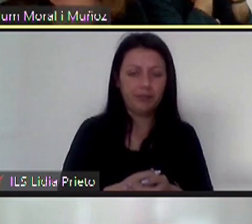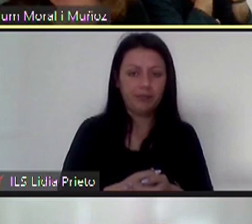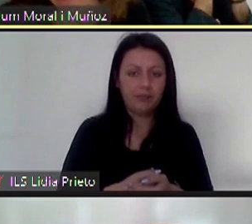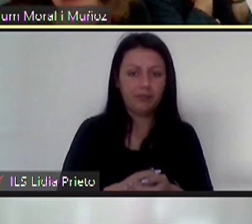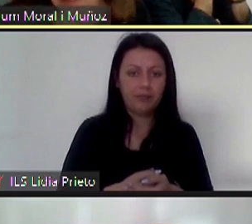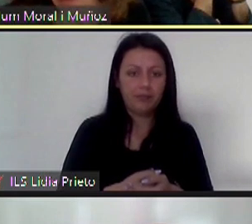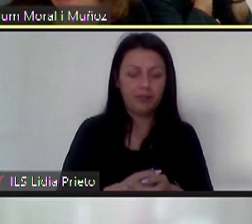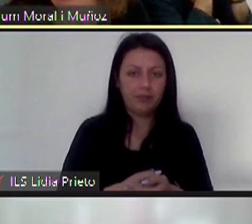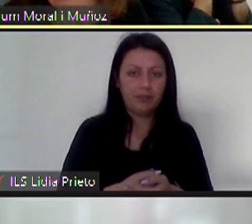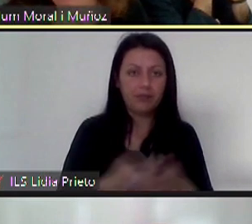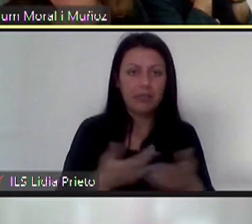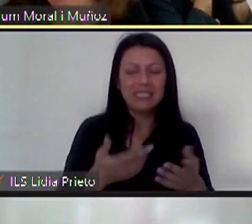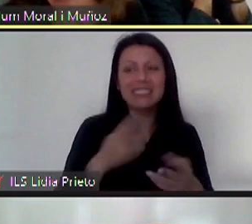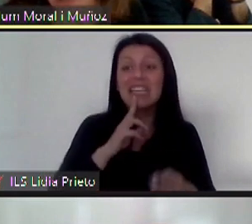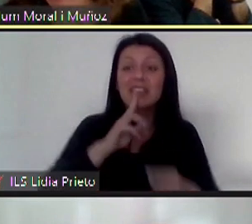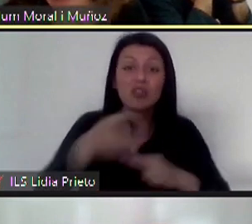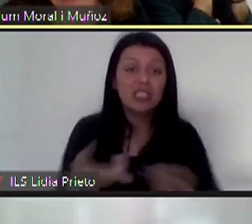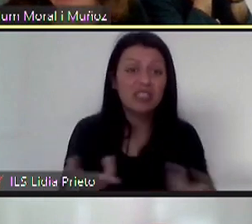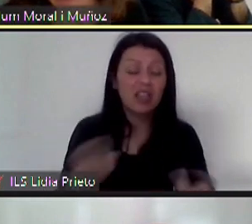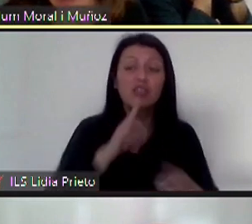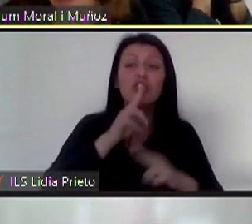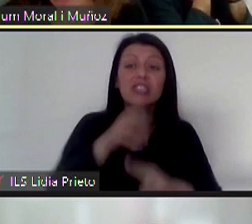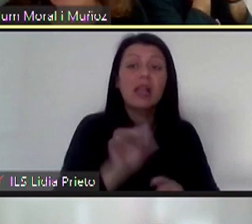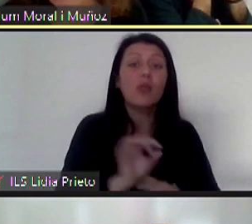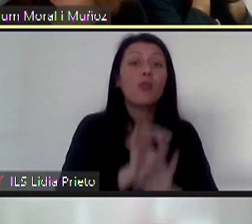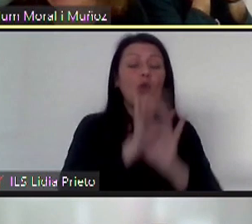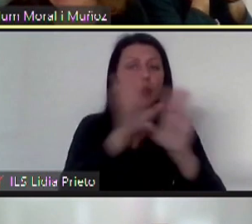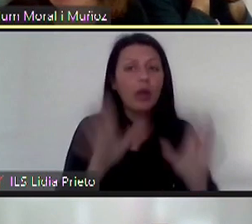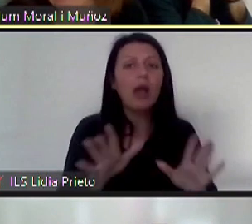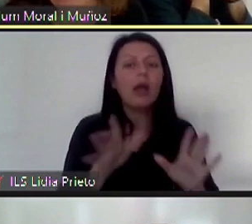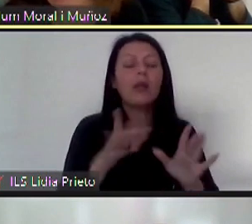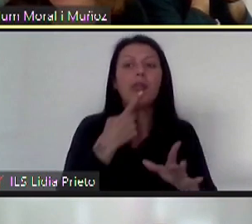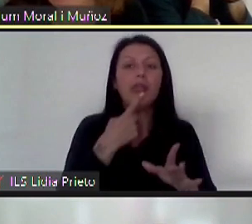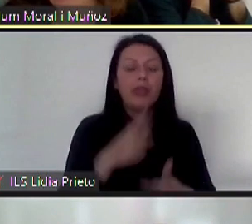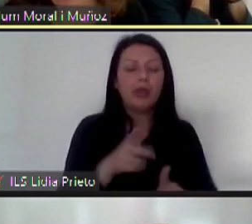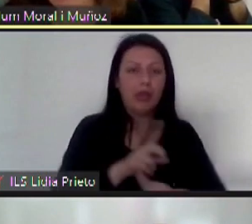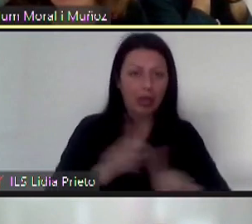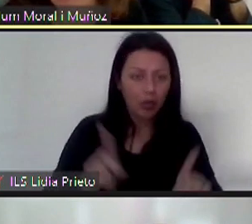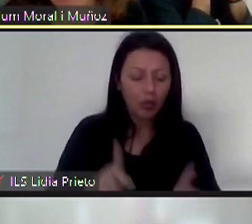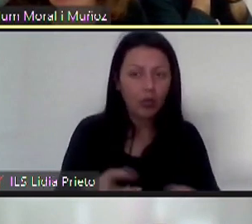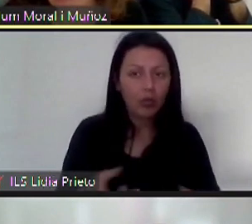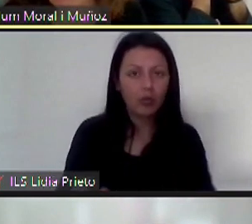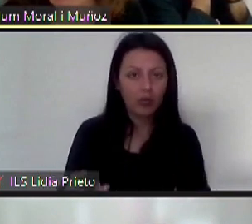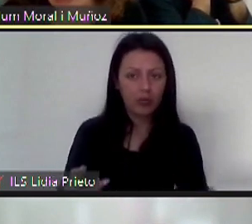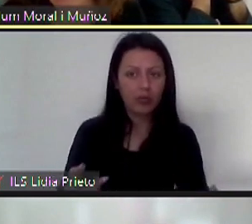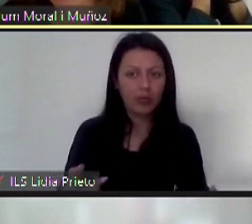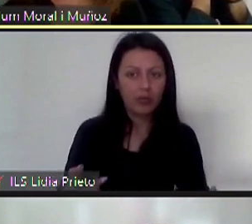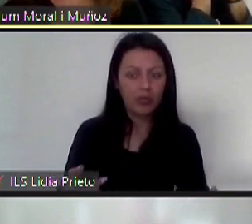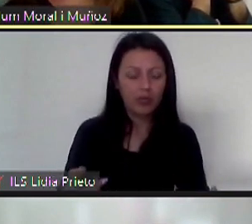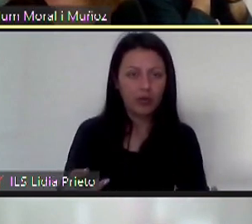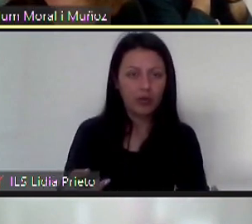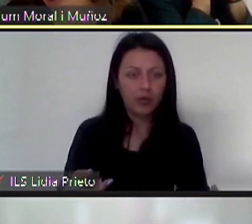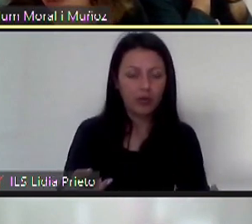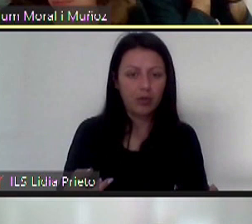quiero decir, es contestarle de forma muy clara, muy taxativa, de que no. Claro, sobre todo entiendo que le habéis contestado dando